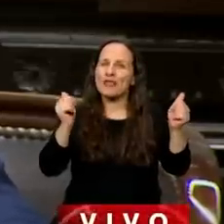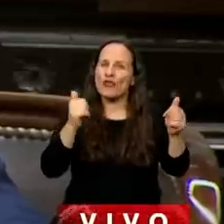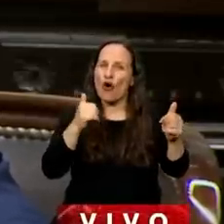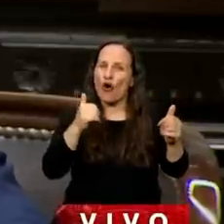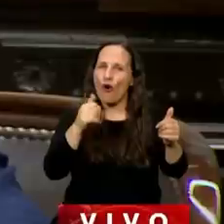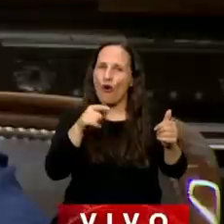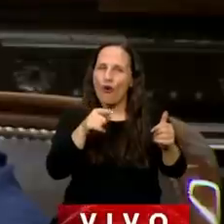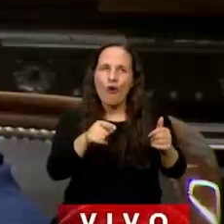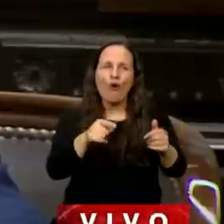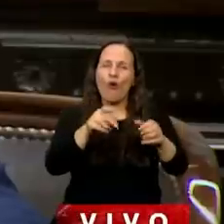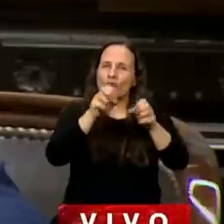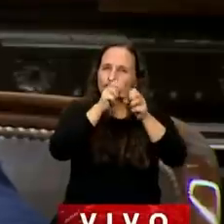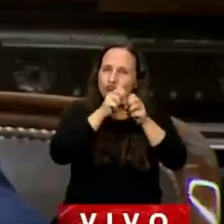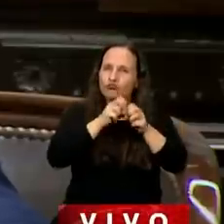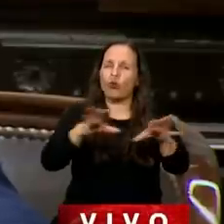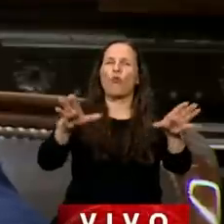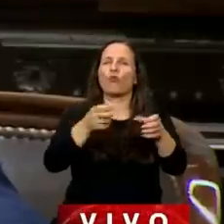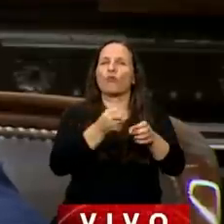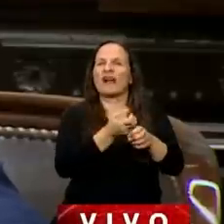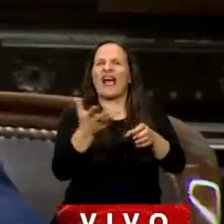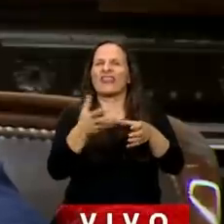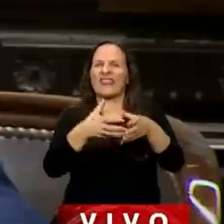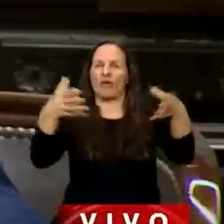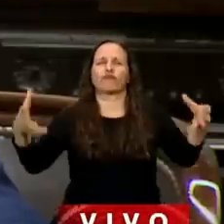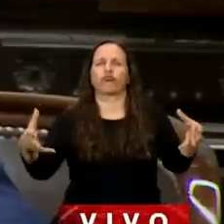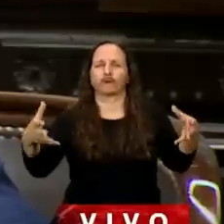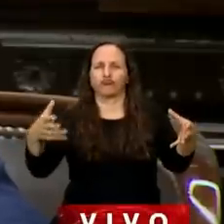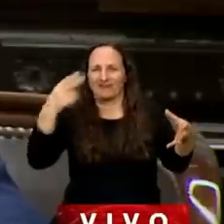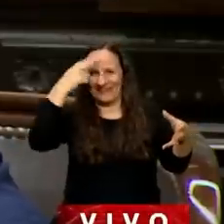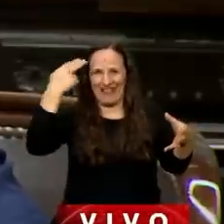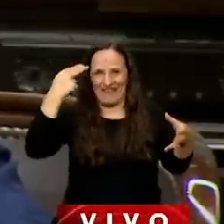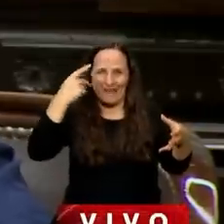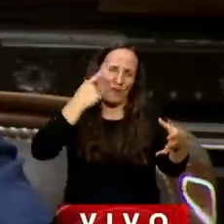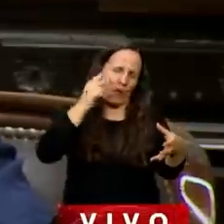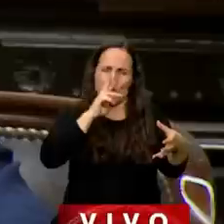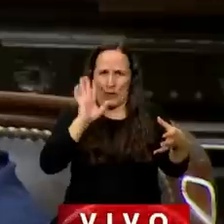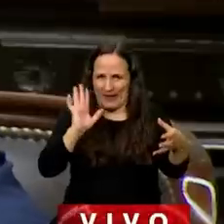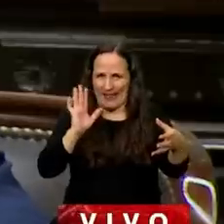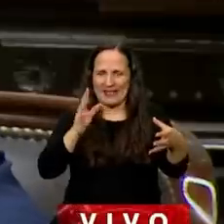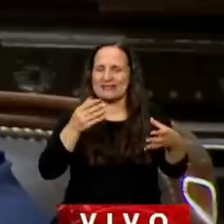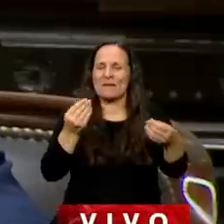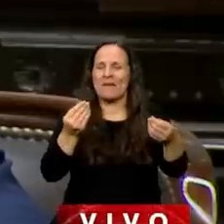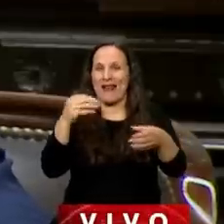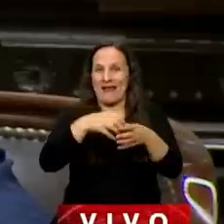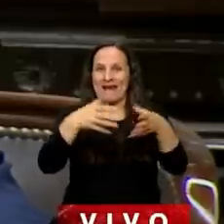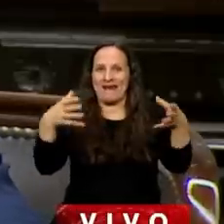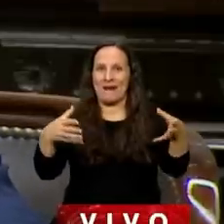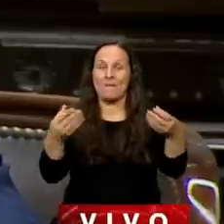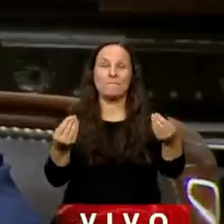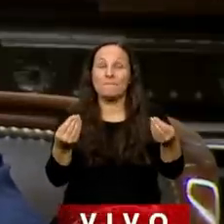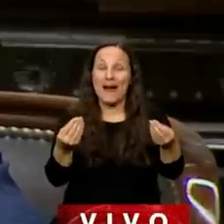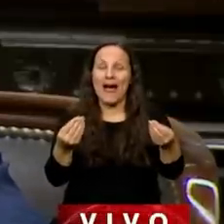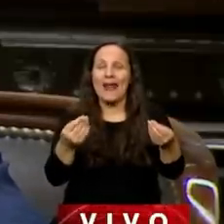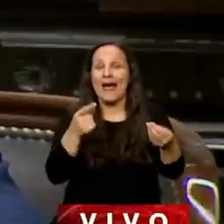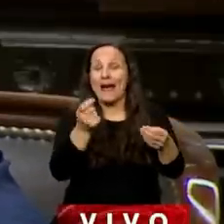significativa expansión del número de enfermeros y enfermeras en el país para acercarnos a ese